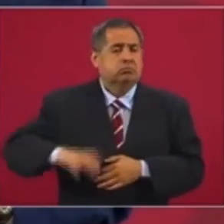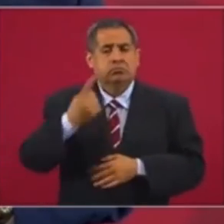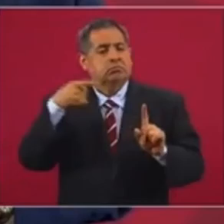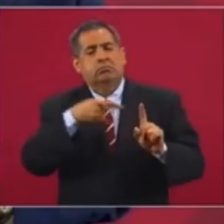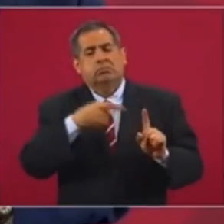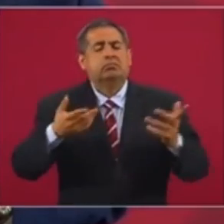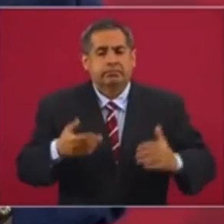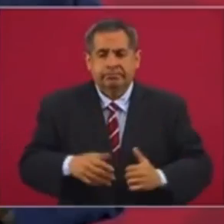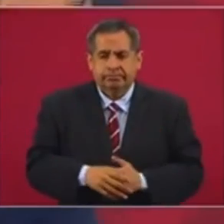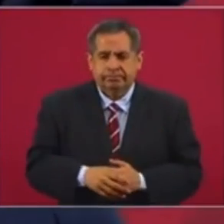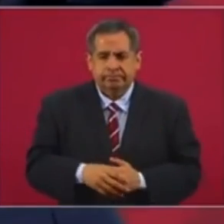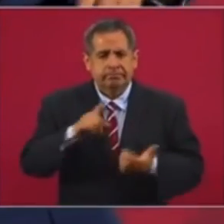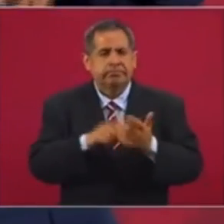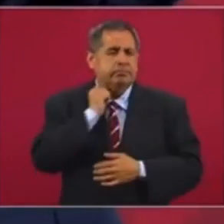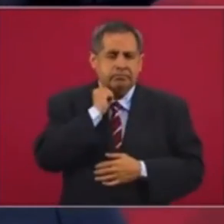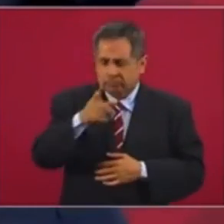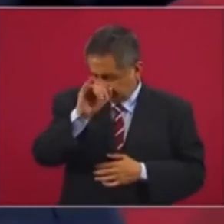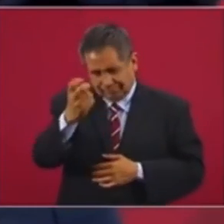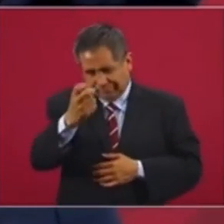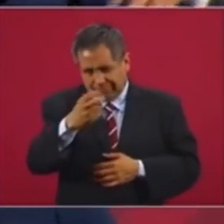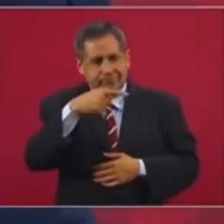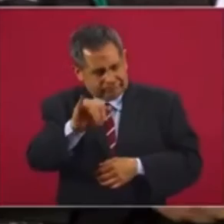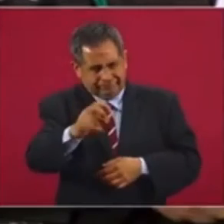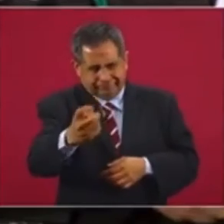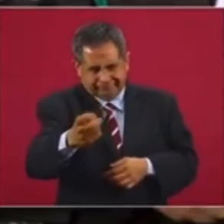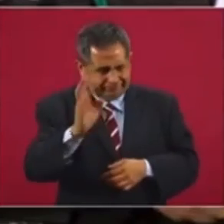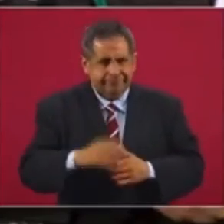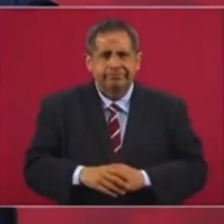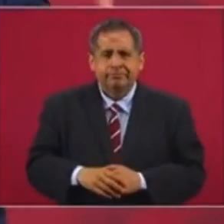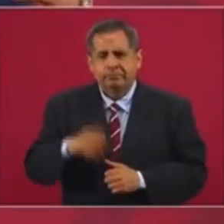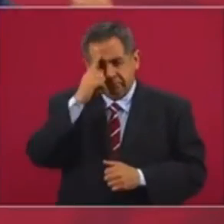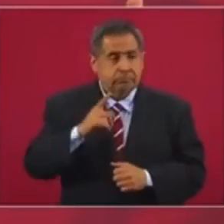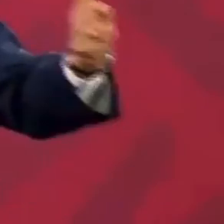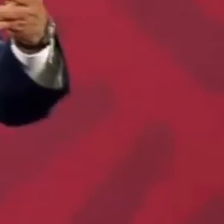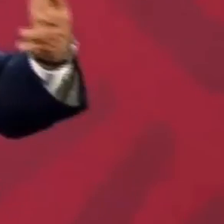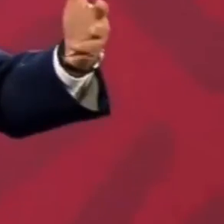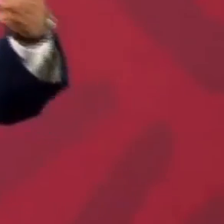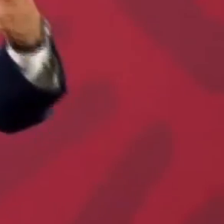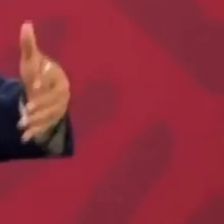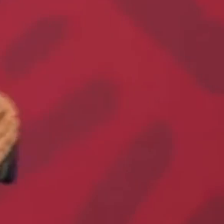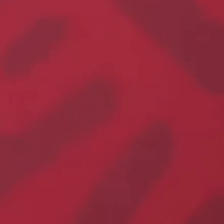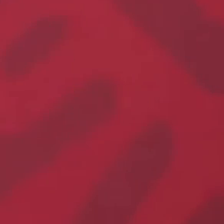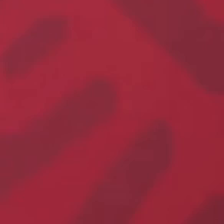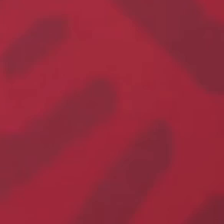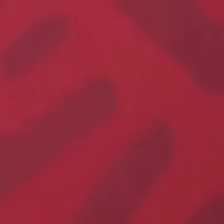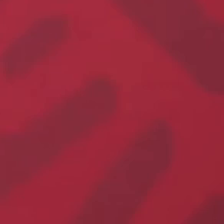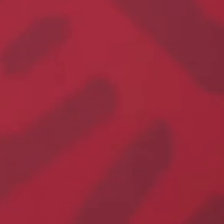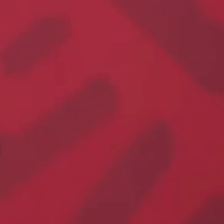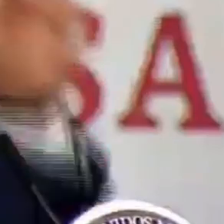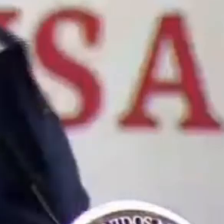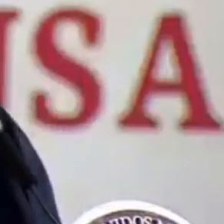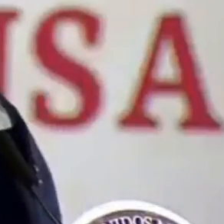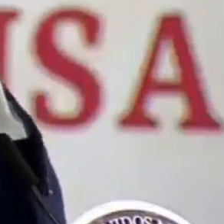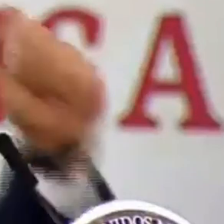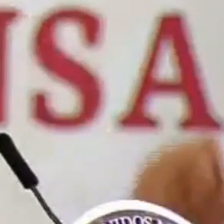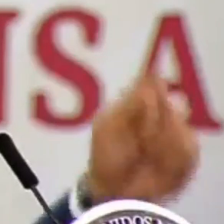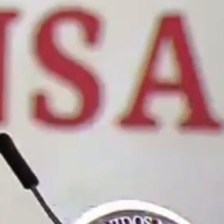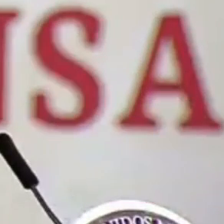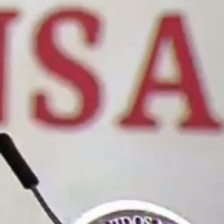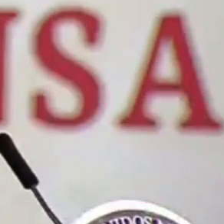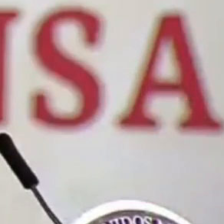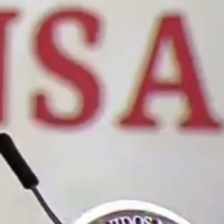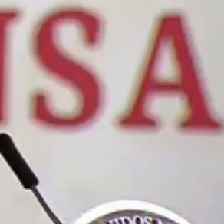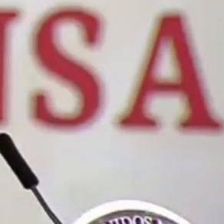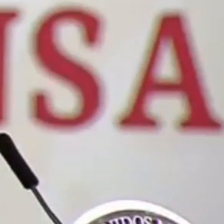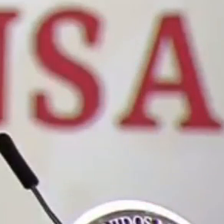candidato. ¿Senador? Que quiere ser el gobernador. Él se aparece ahí en todos los mítines, se pone eso, sombrero y